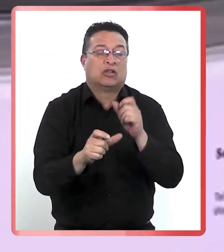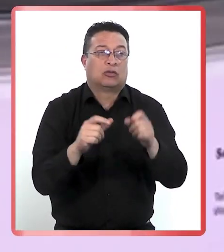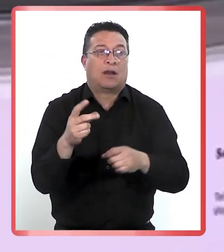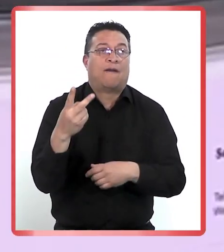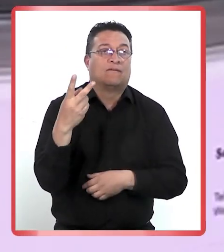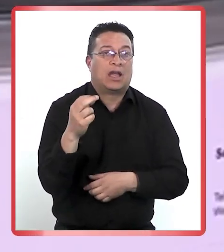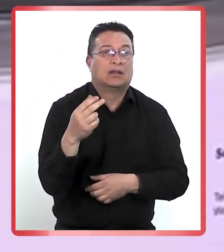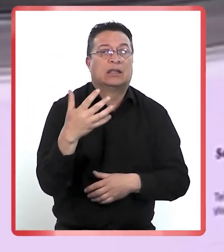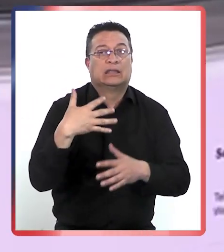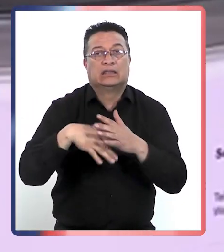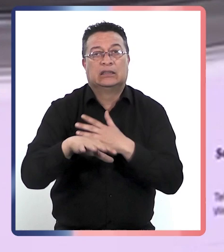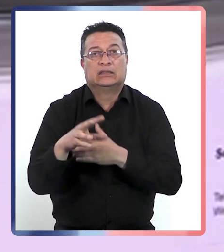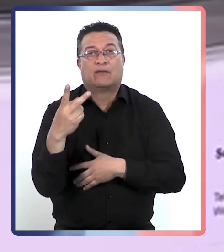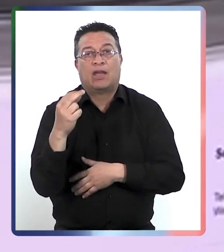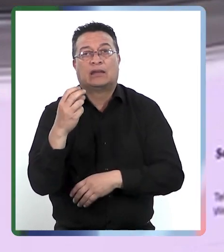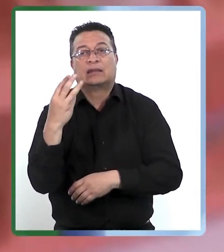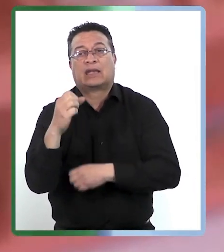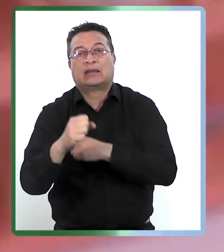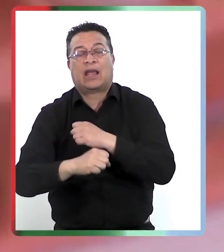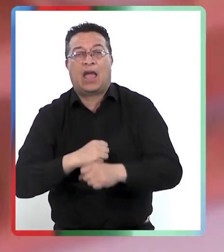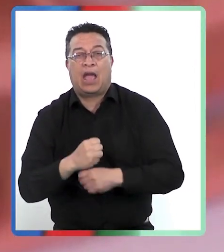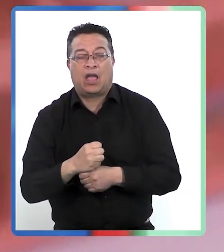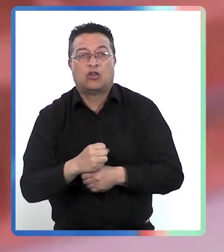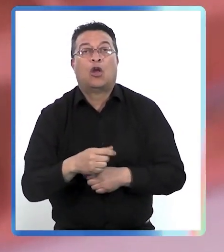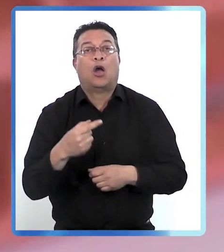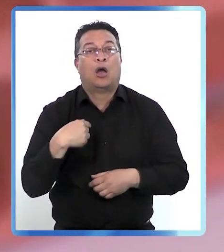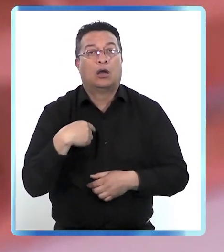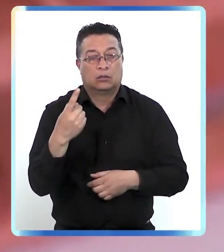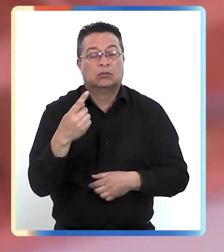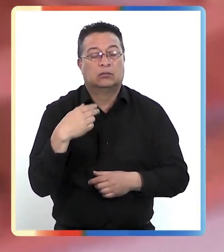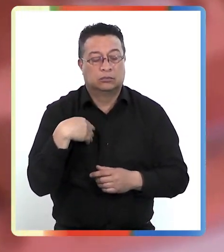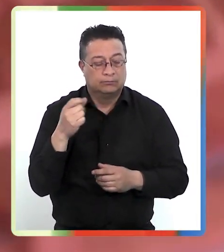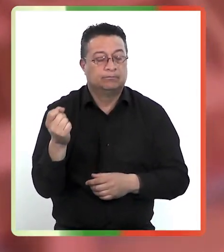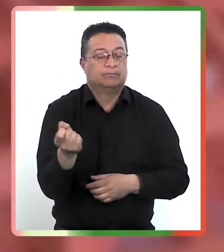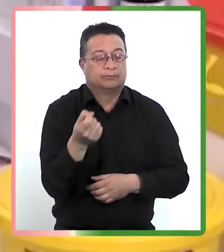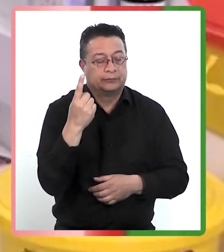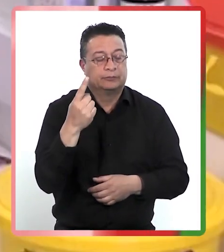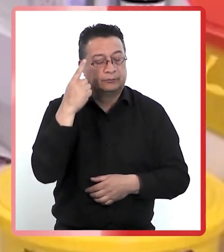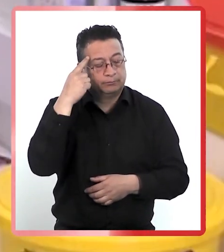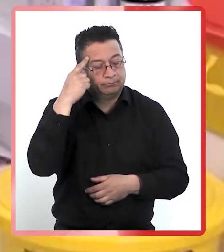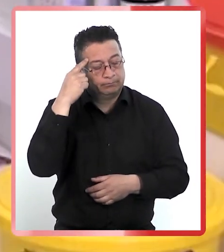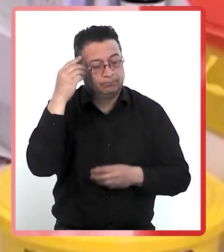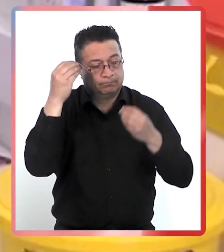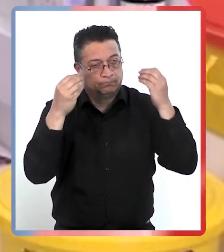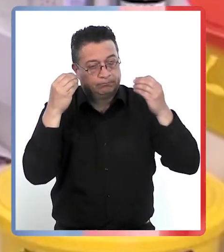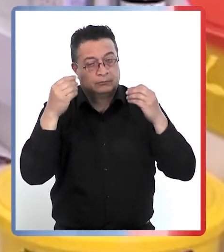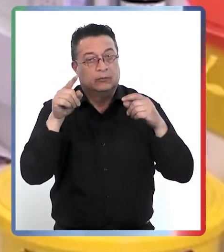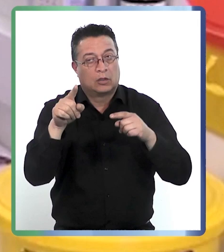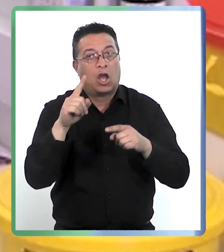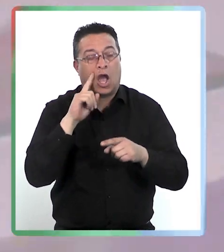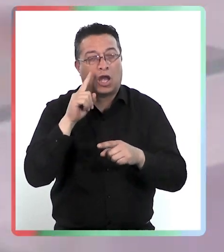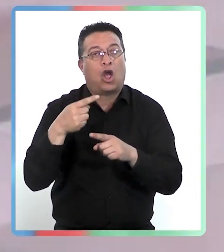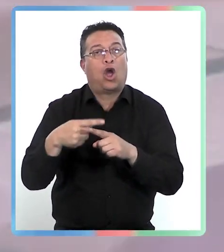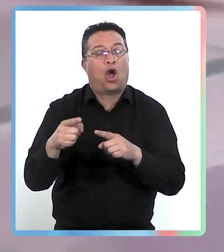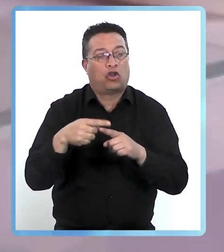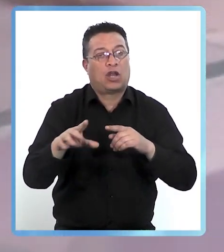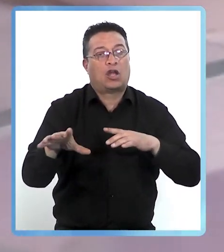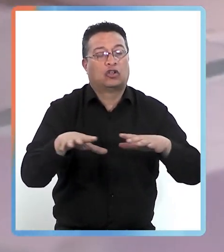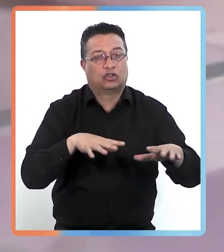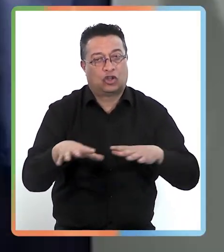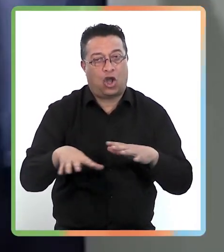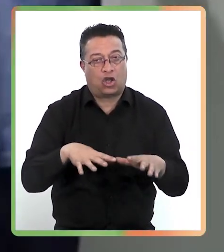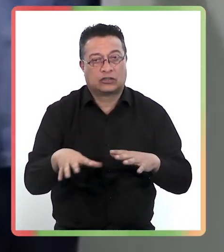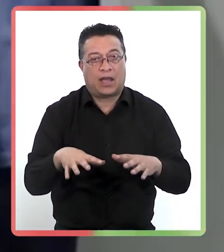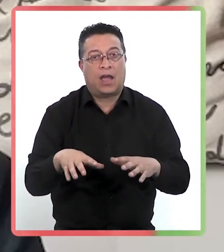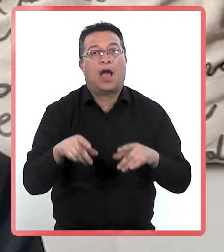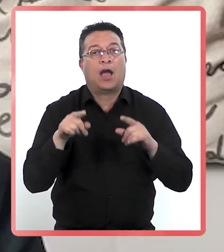de 20, 15, 20, 30 años, uno primariamente, principalmente piensa que probablemente el paciente tiene otra cosa,